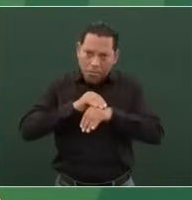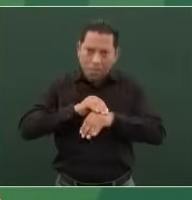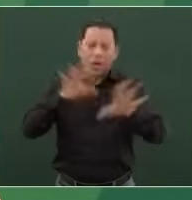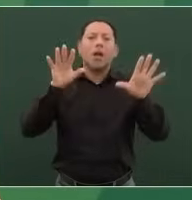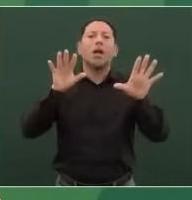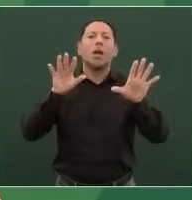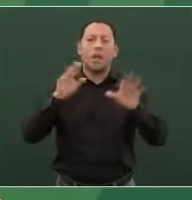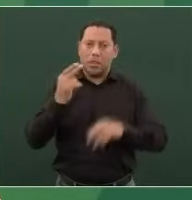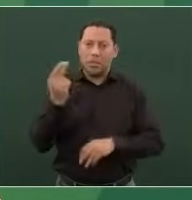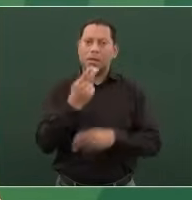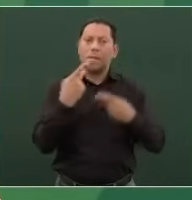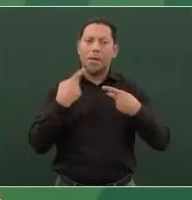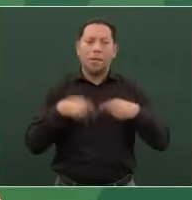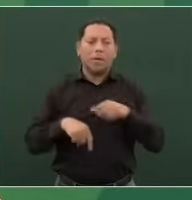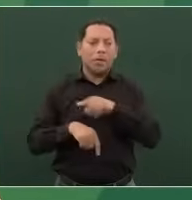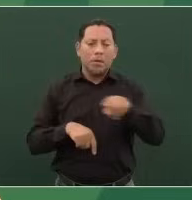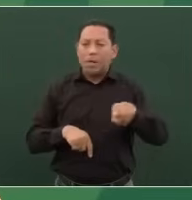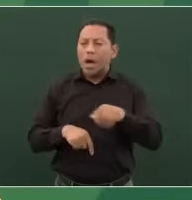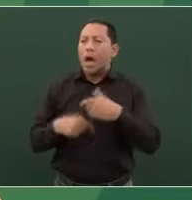porque